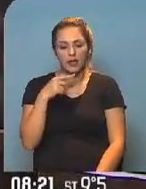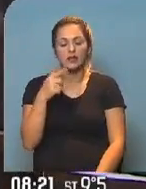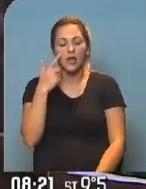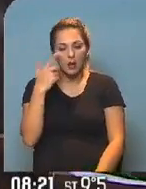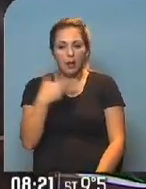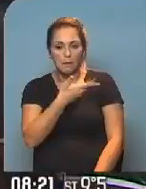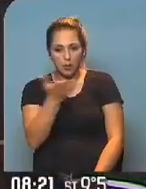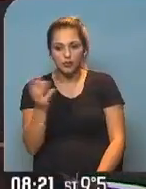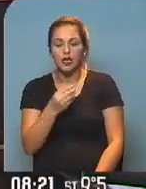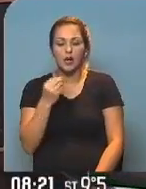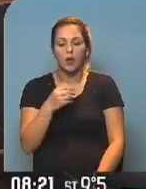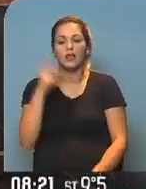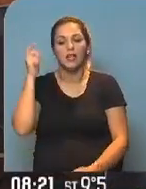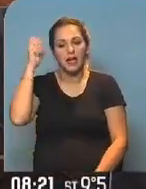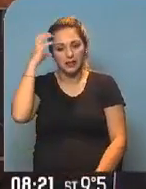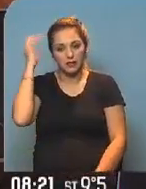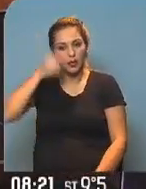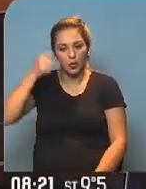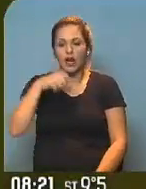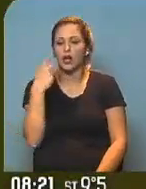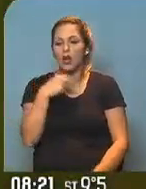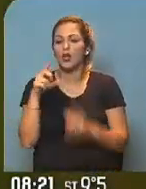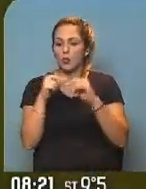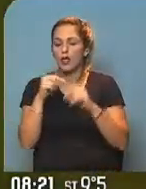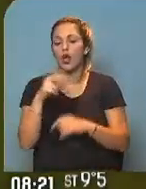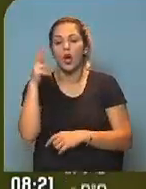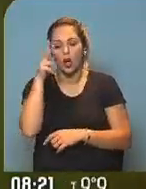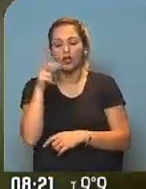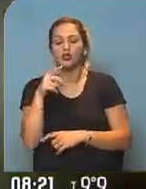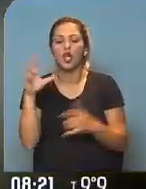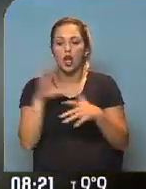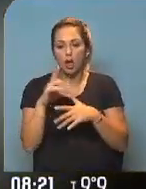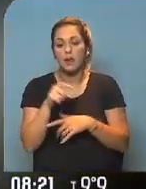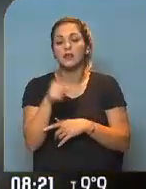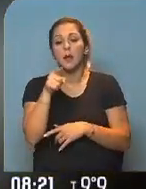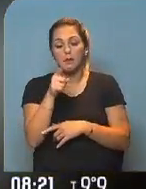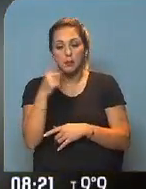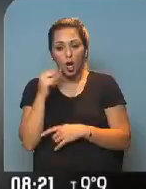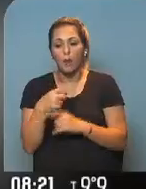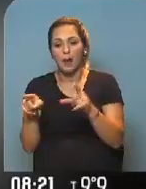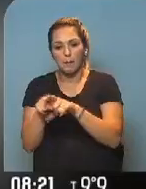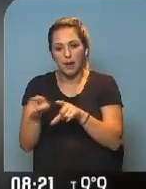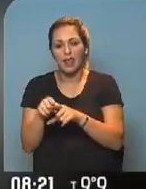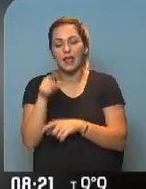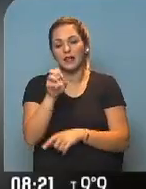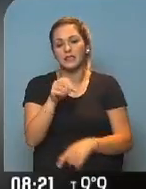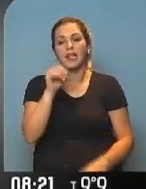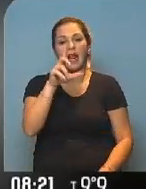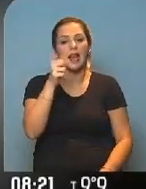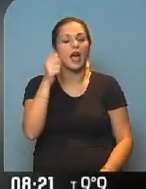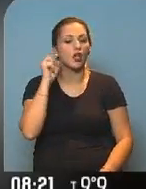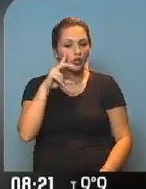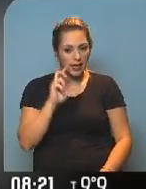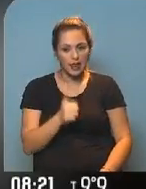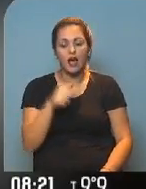el Tribunal Oral número 8 de Lomas de Zamora contra el hombre que fue su pareja, Daniel Lagostena. Reiteramos, se dará a